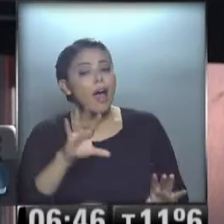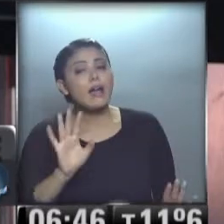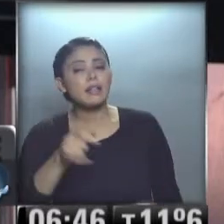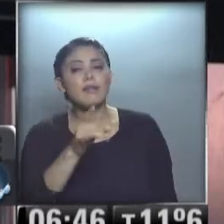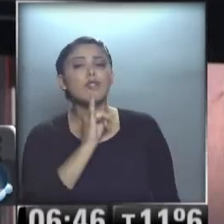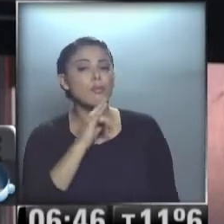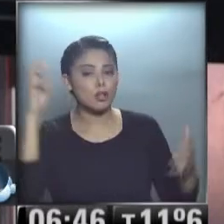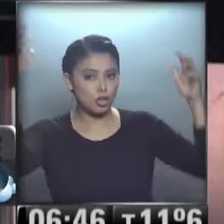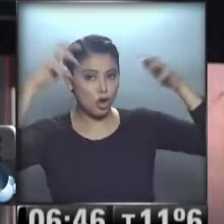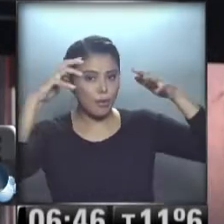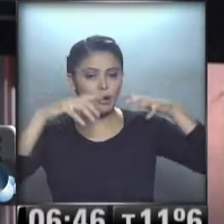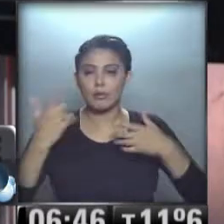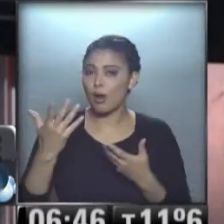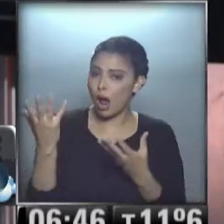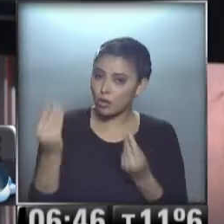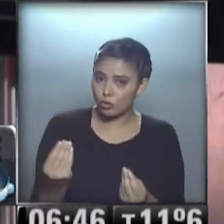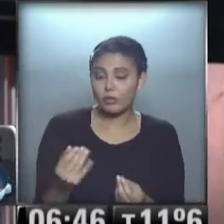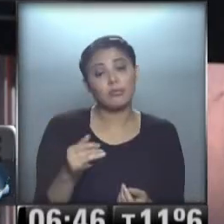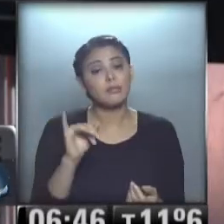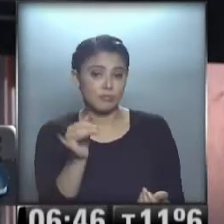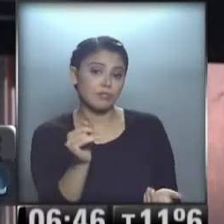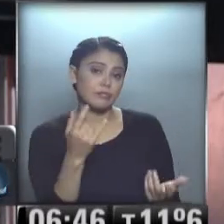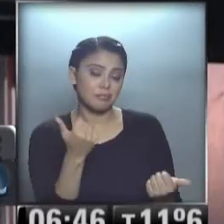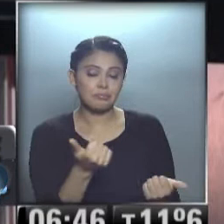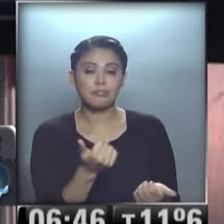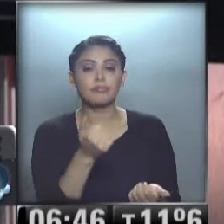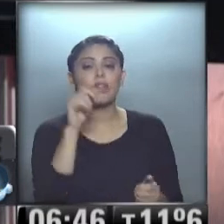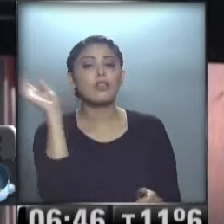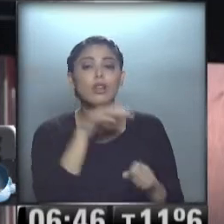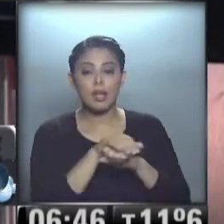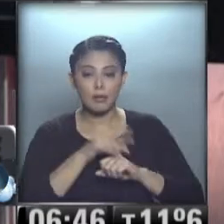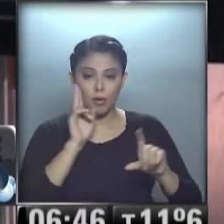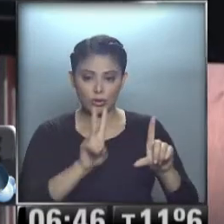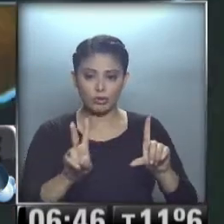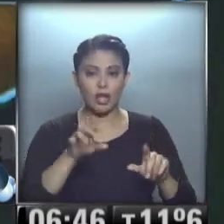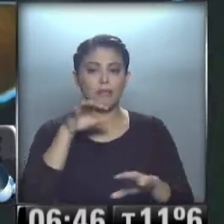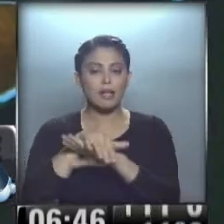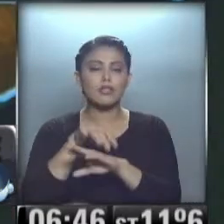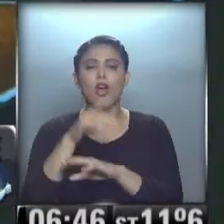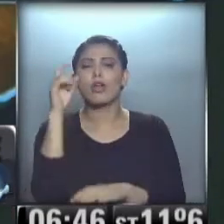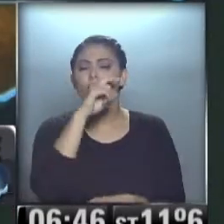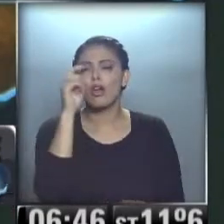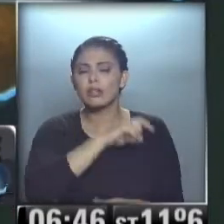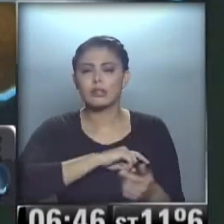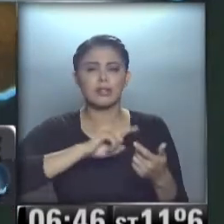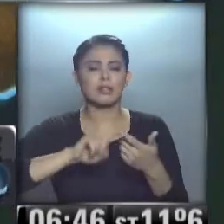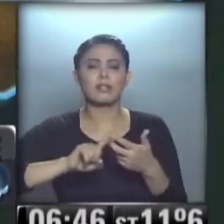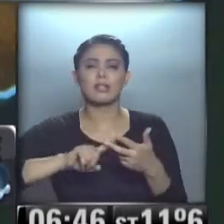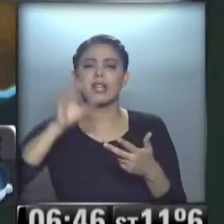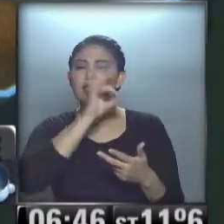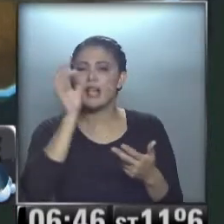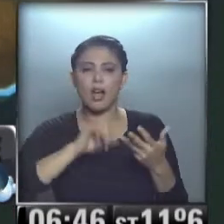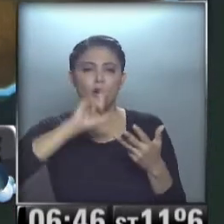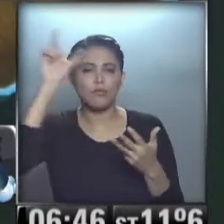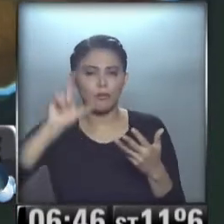Bueno, pero viene bien, Bárbara. Sí, viene bien, sí, claro que sí. Bueno, queridos amigos, Misiones, Corrientes, Chaco, Formosa, muy, muy en el norte